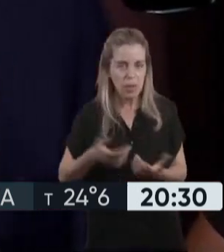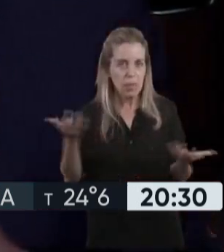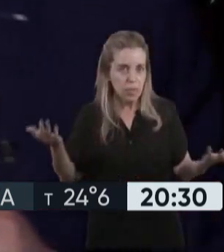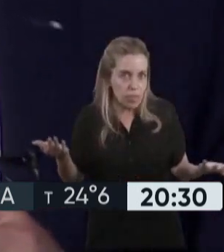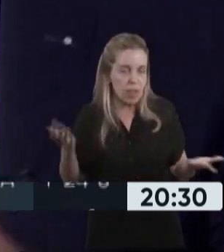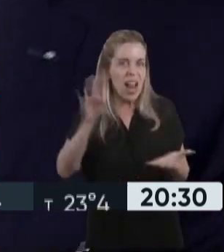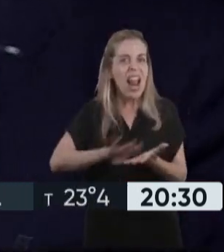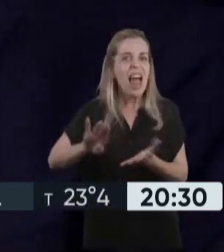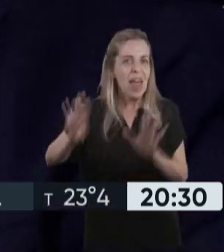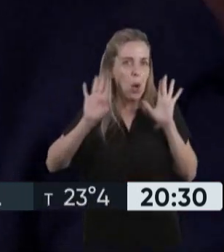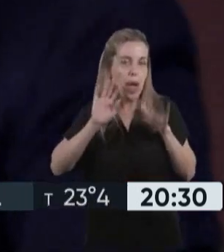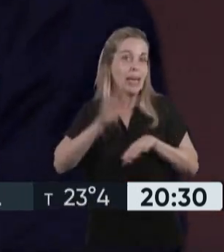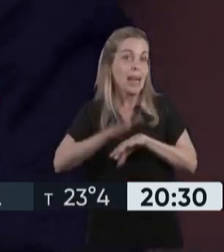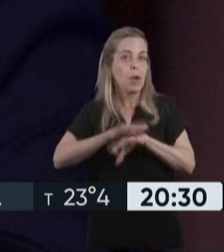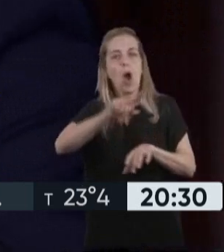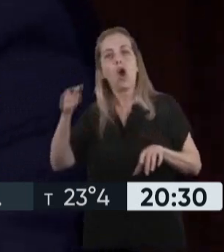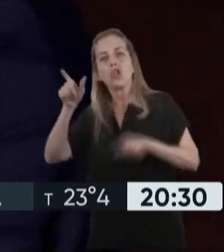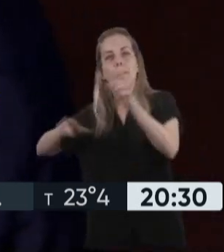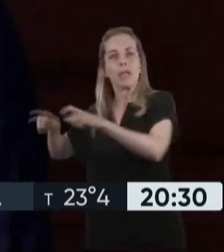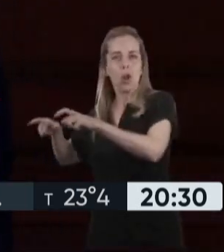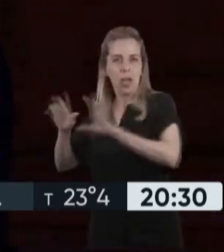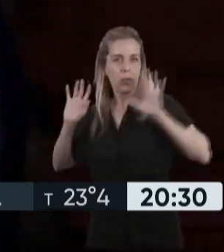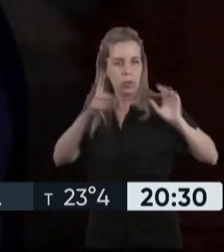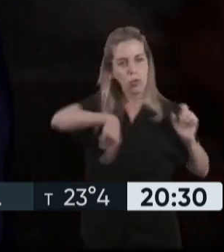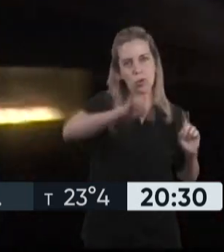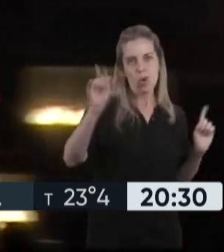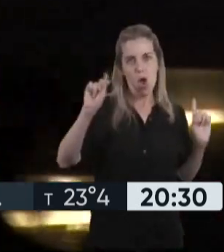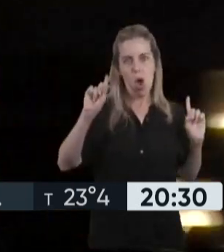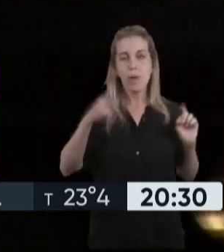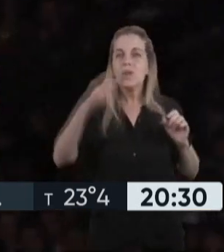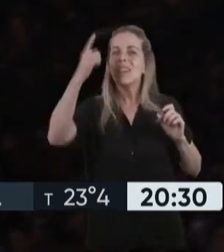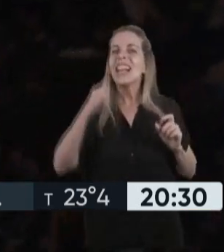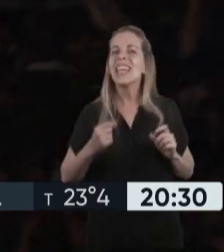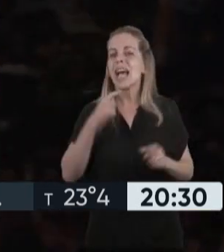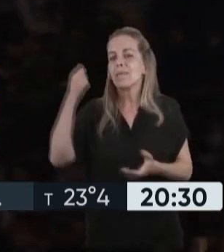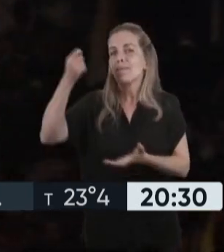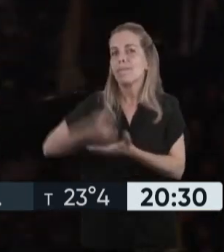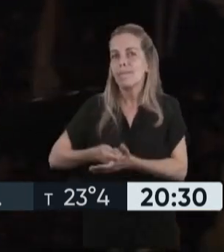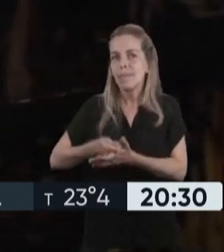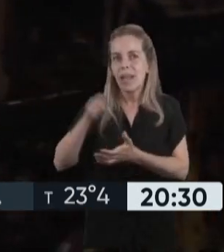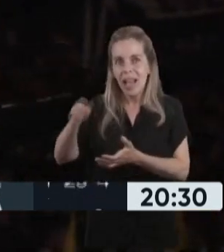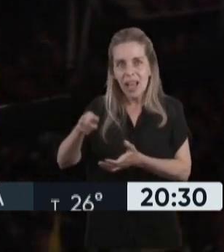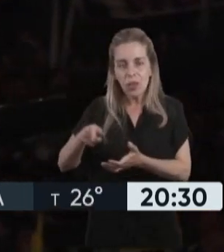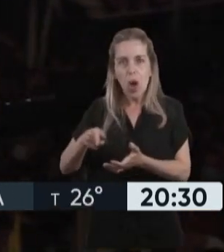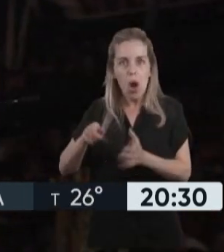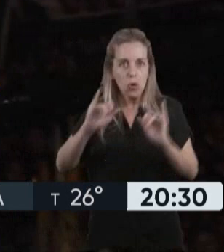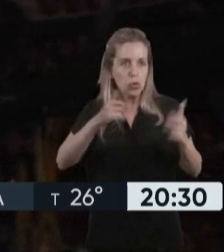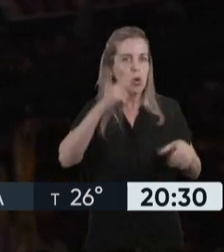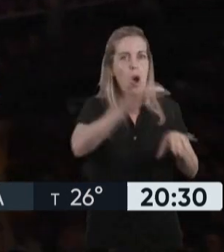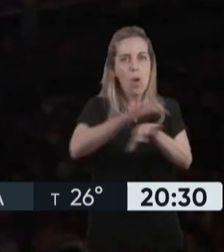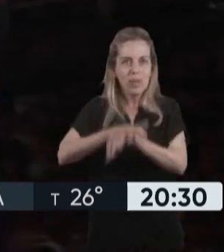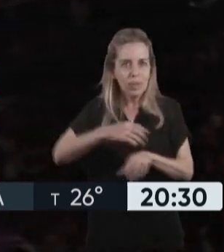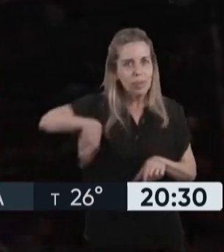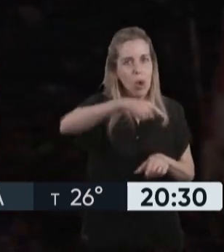que asumieron otros, no que nos asumimos nosotros. Pero el día que esas obligaciones las tomemos nosotros